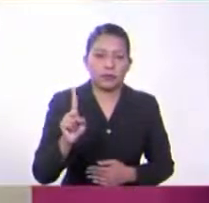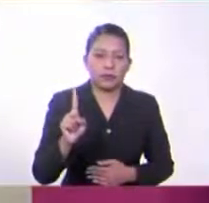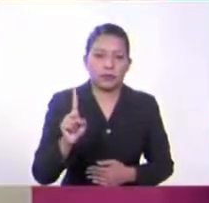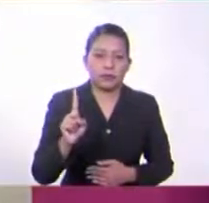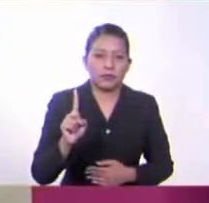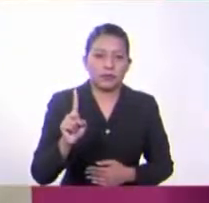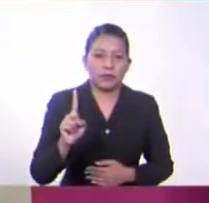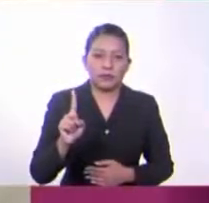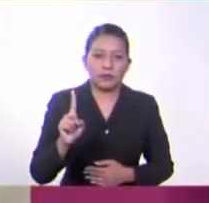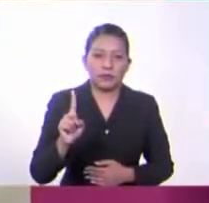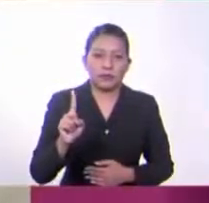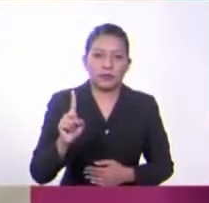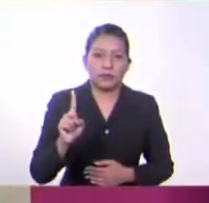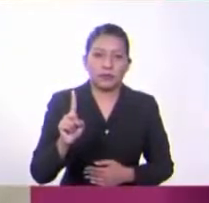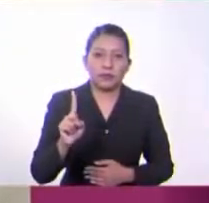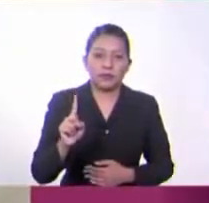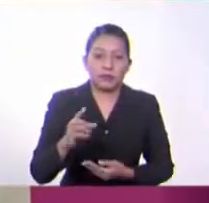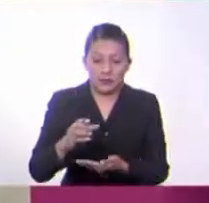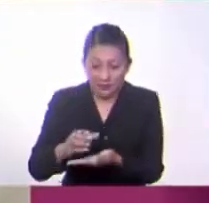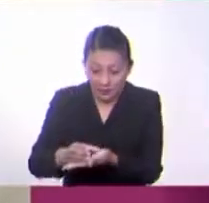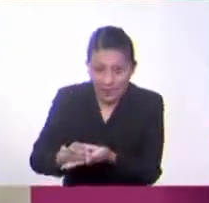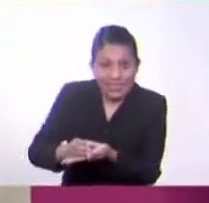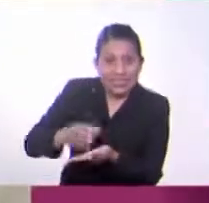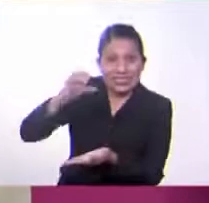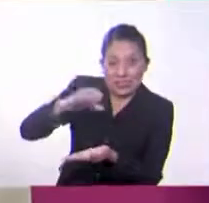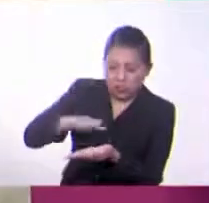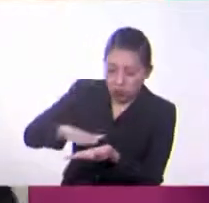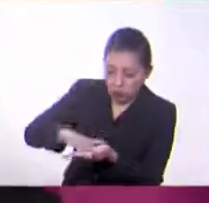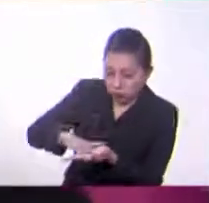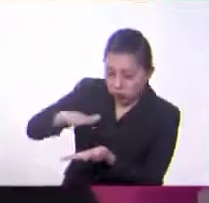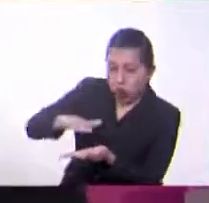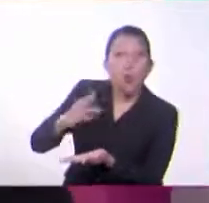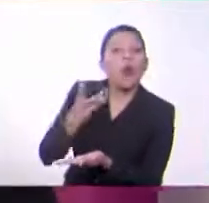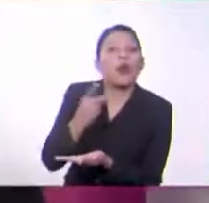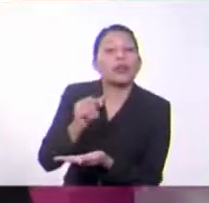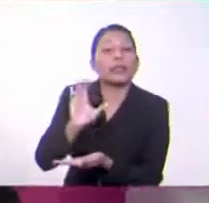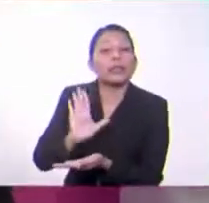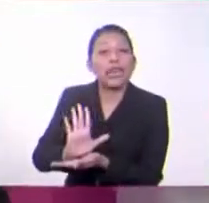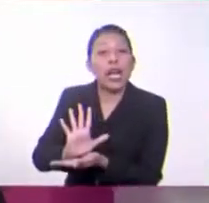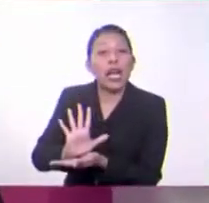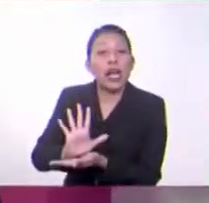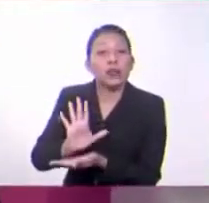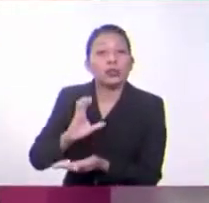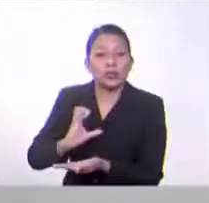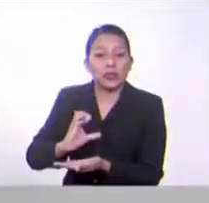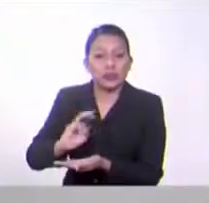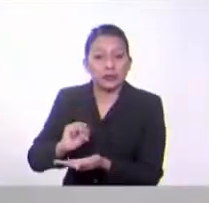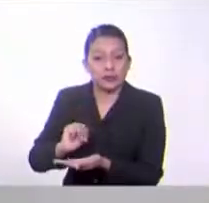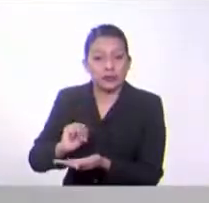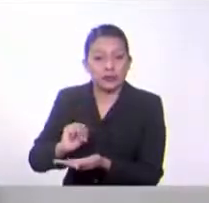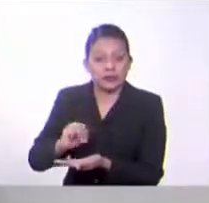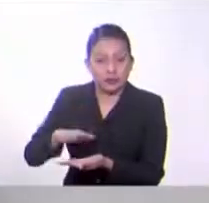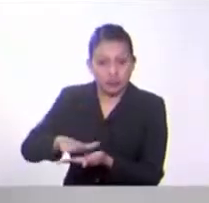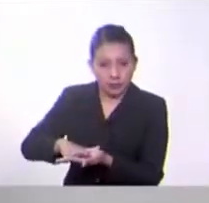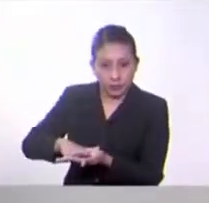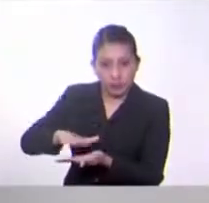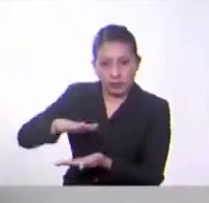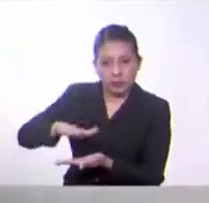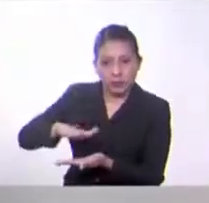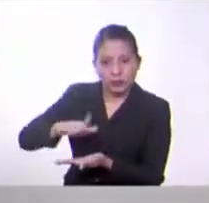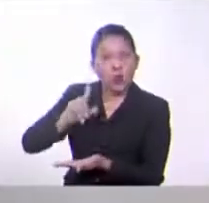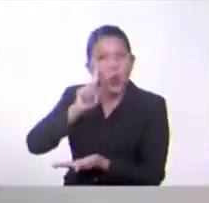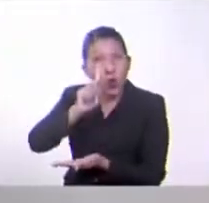Entonces, ¿la altura es? 5 centímetros. Así es. Ahora, si duplico el tiempo, Ale, ¿cuántos minutos